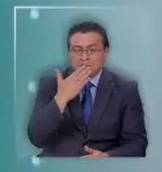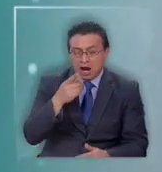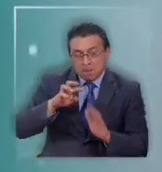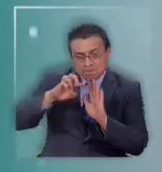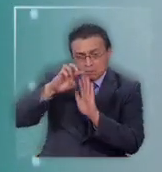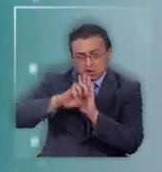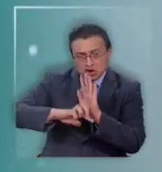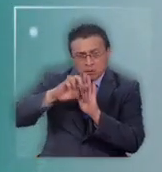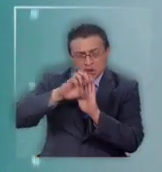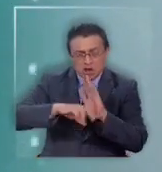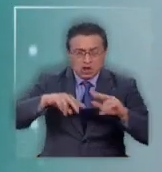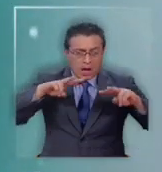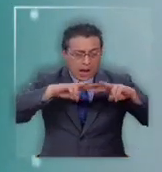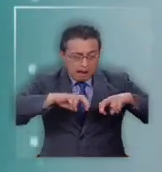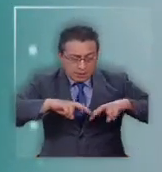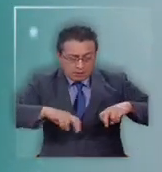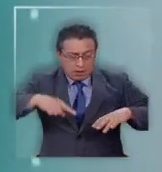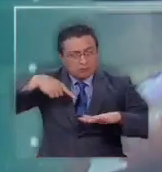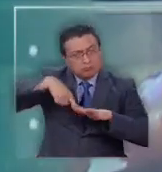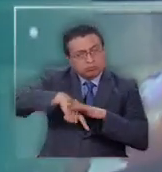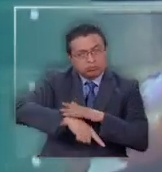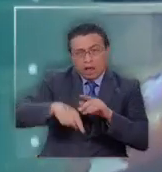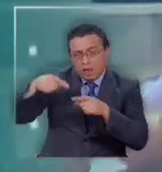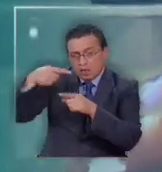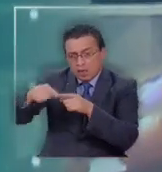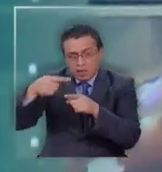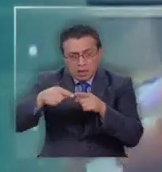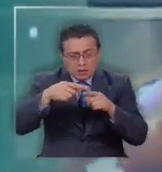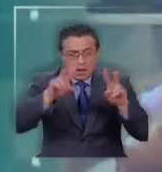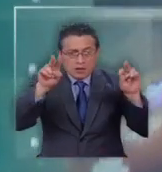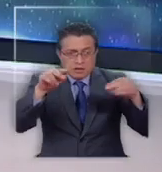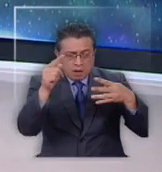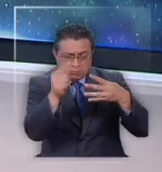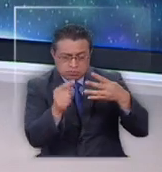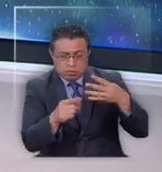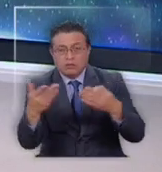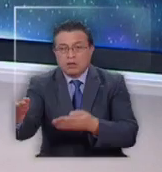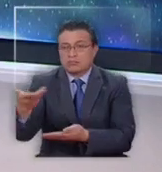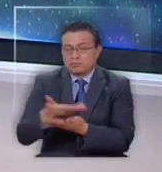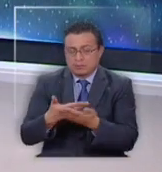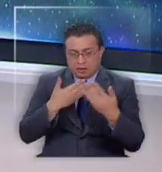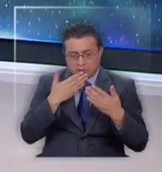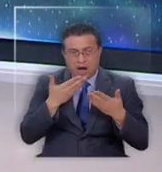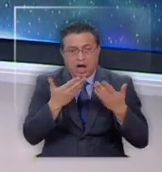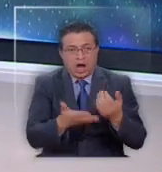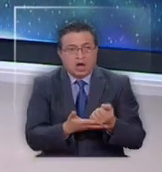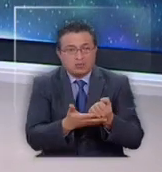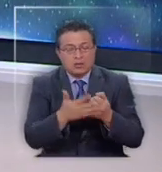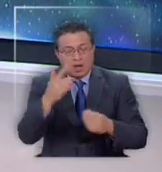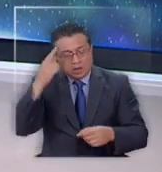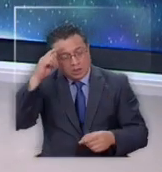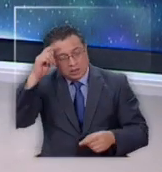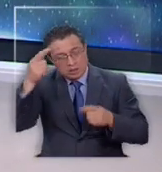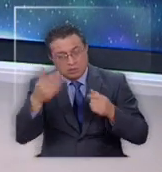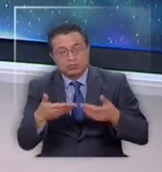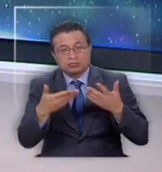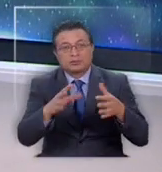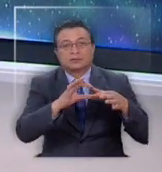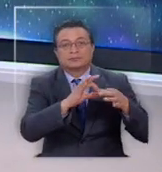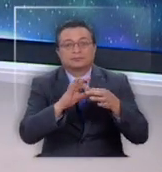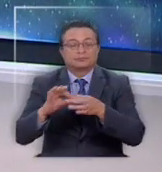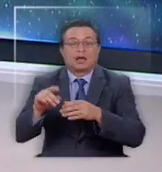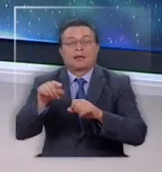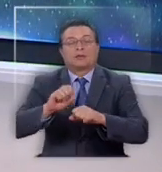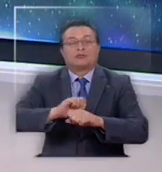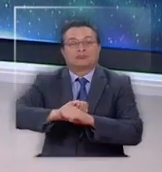de investigación en las más diversas disciplinas para que puedan hacer su aporte y orientar sus capacidades en el contexto con